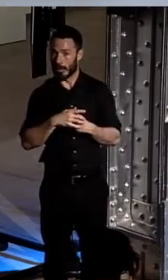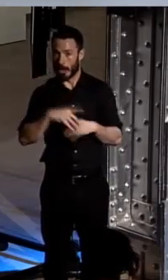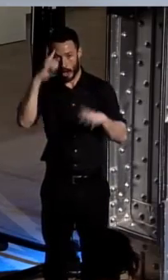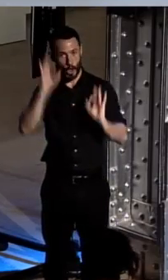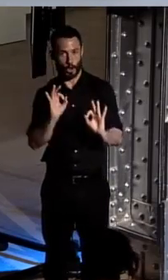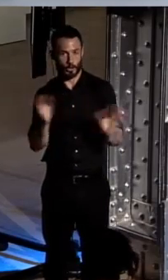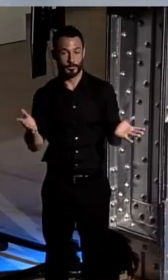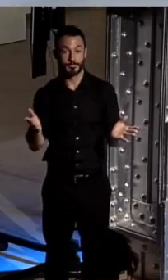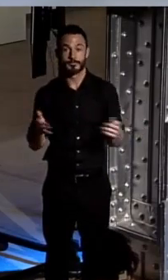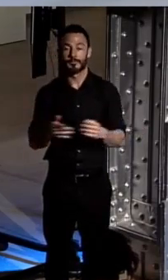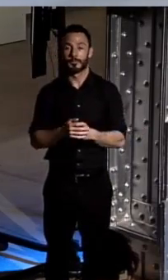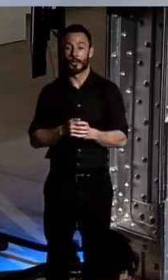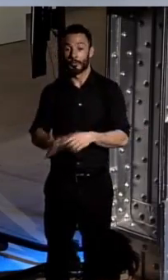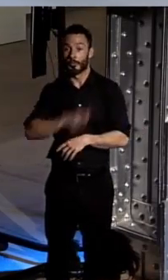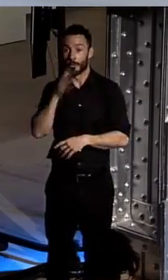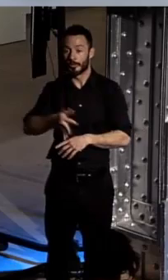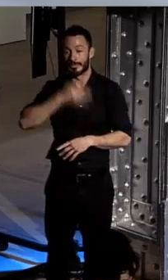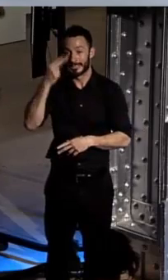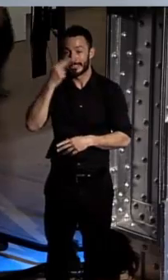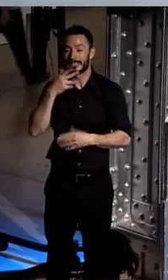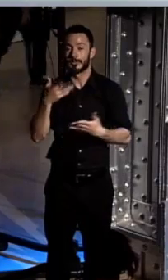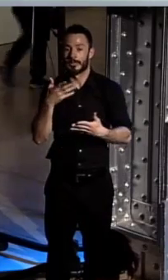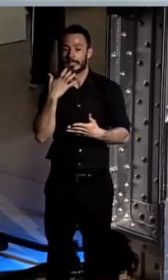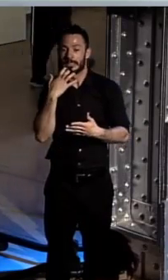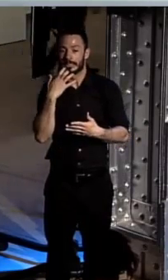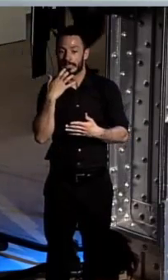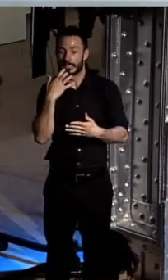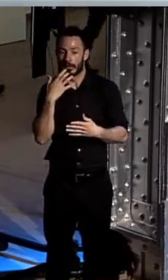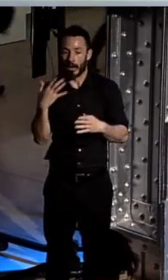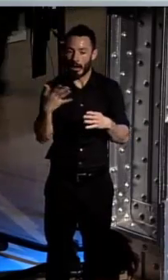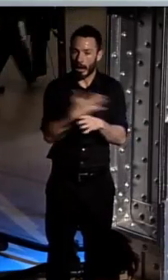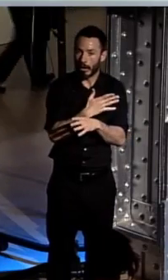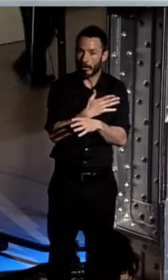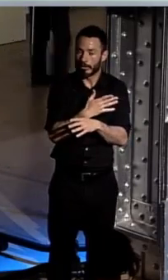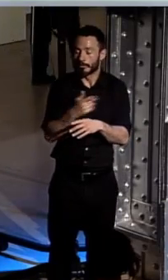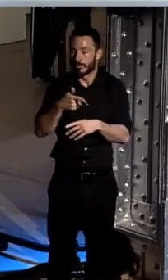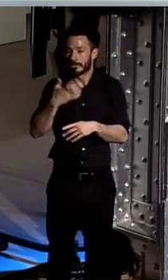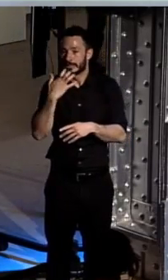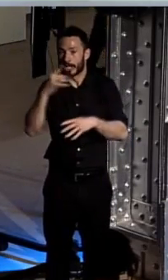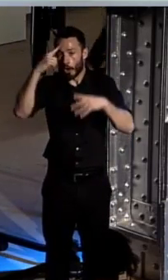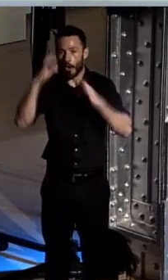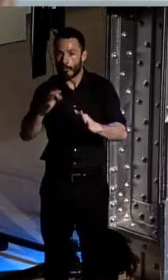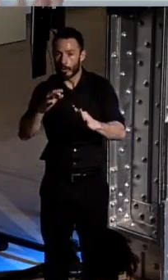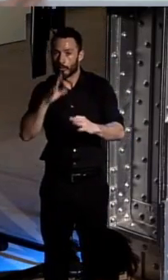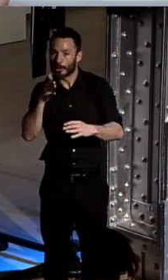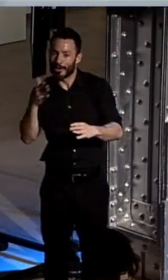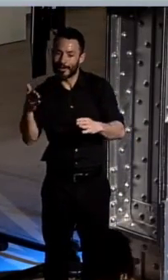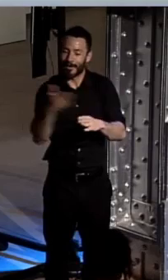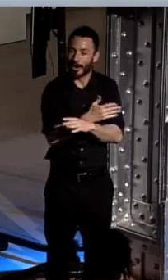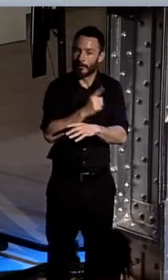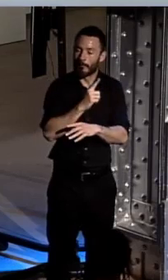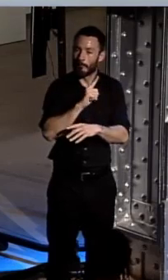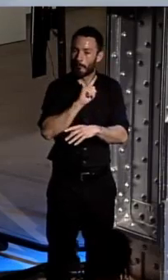único interesante, la única razón de hacer todo esto es, si esto es obvio, ¿por qué nadie se dio cuenta en la primera parada? Es decir, si algo es obvio